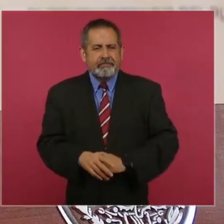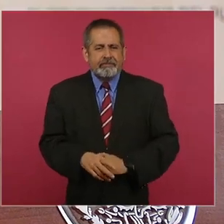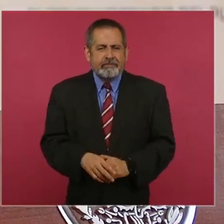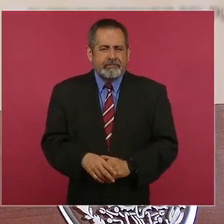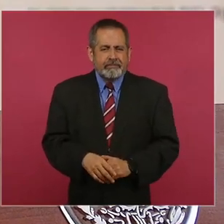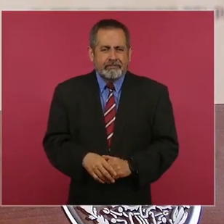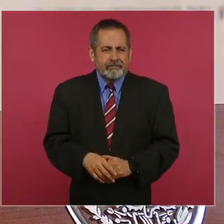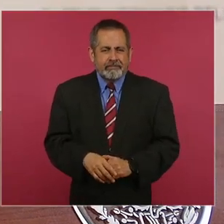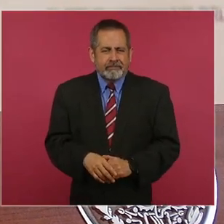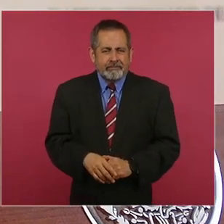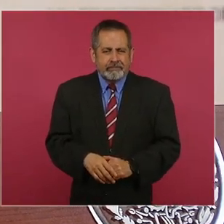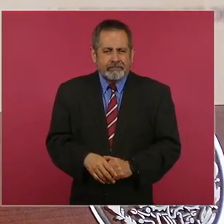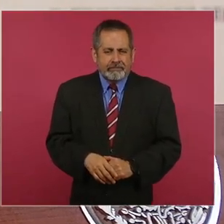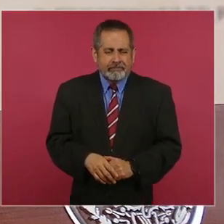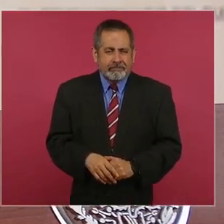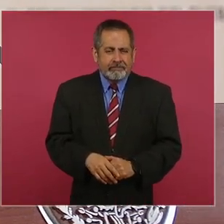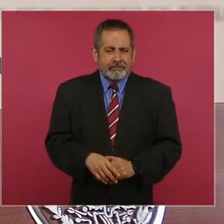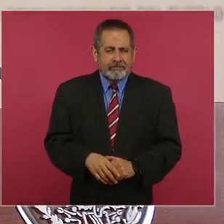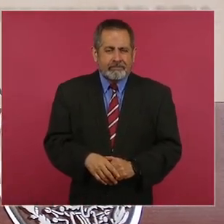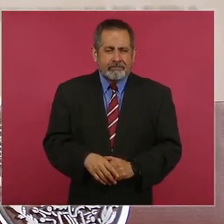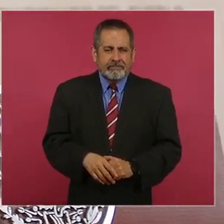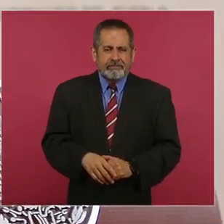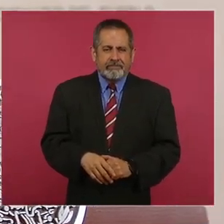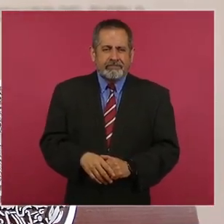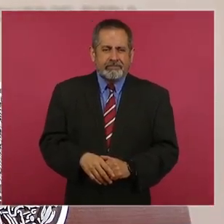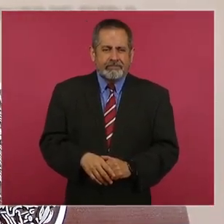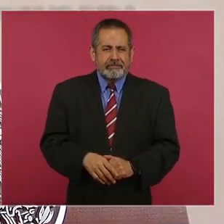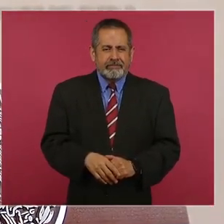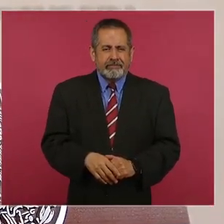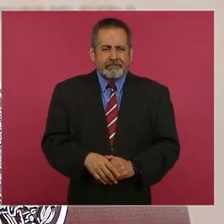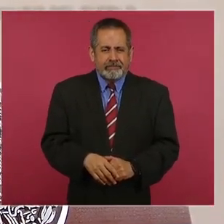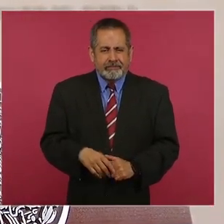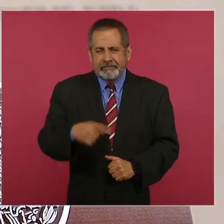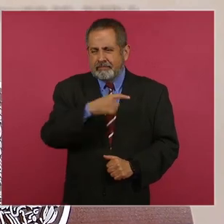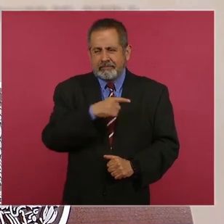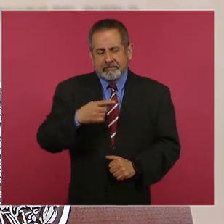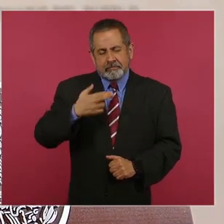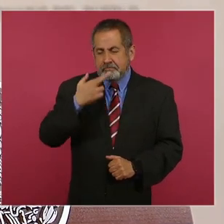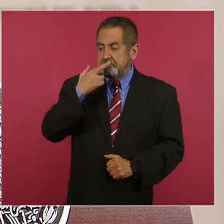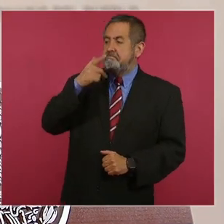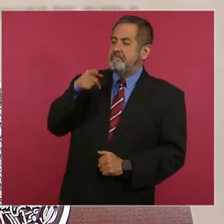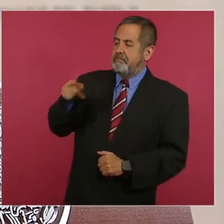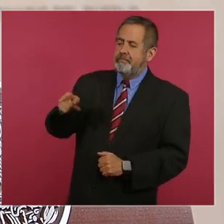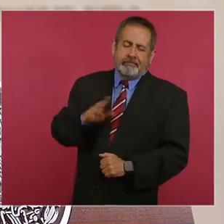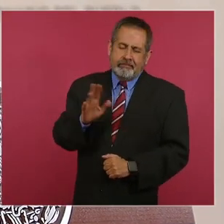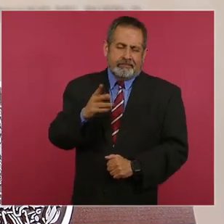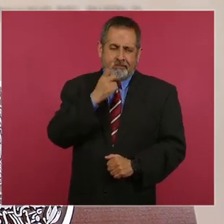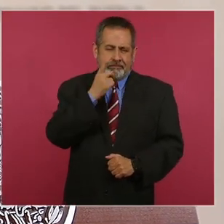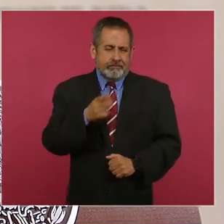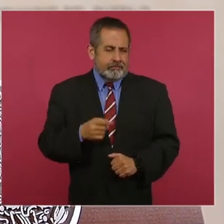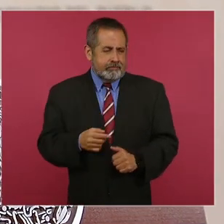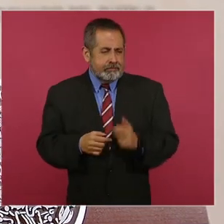no vas a decir estamos este mejor ahora